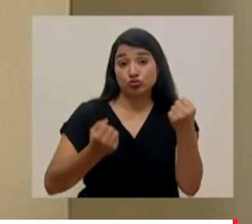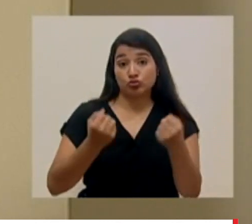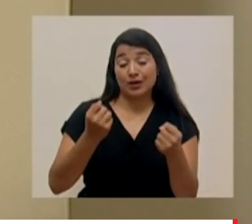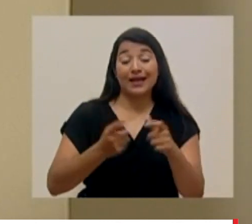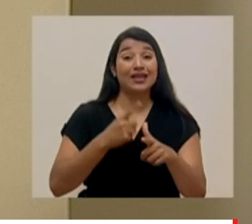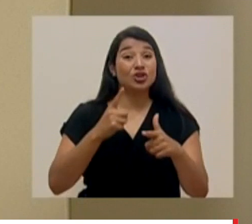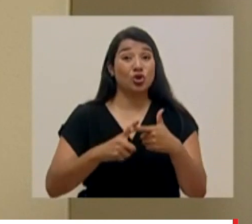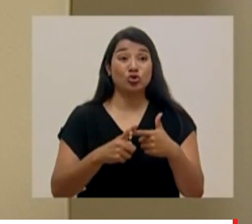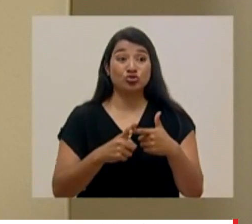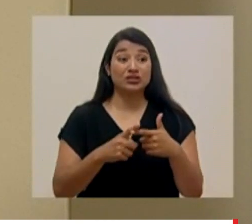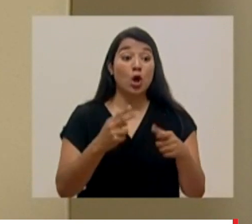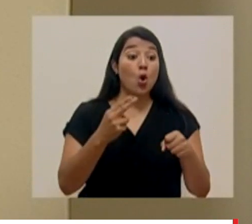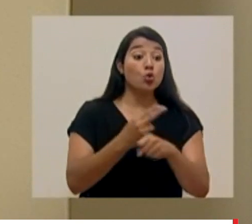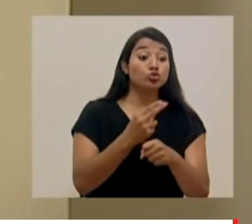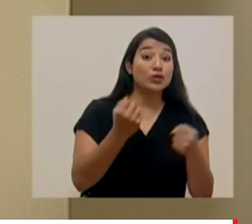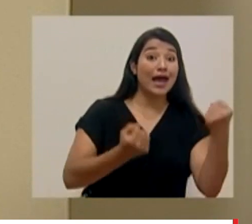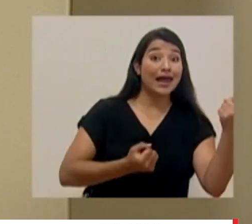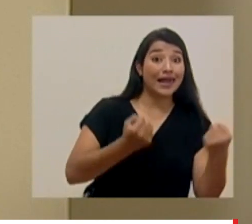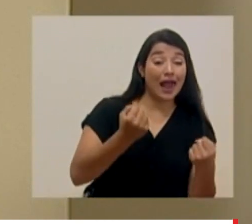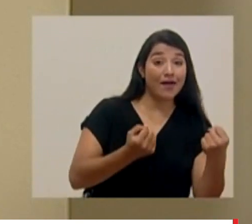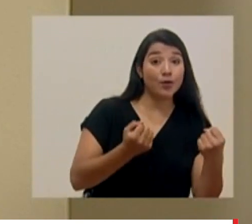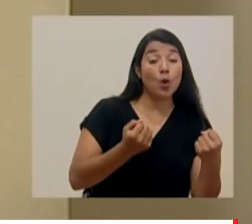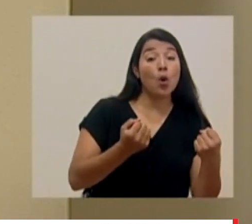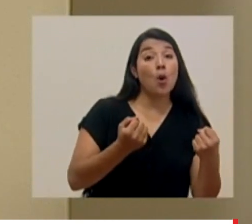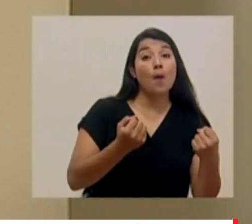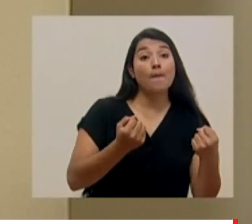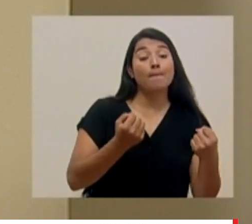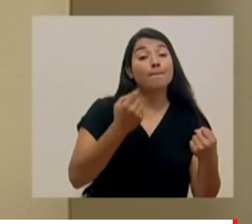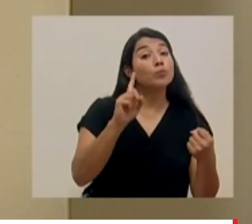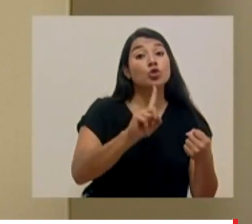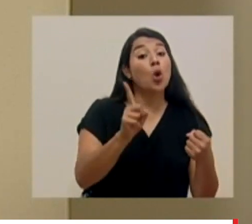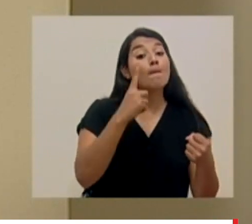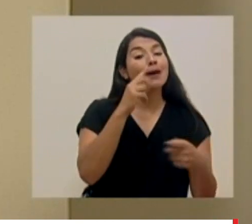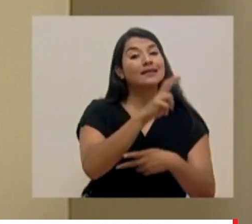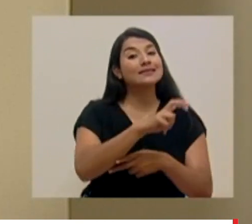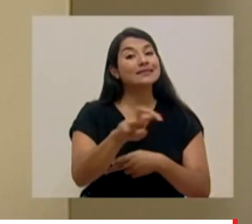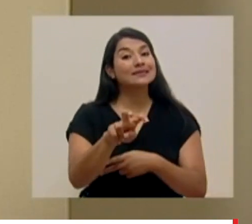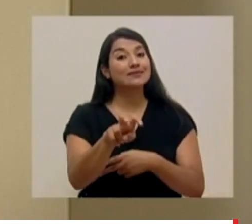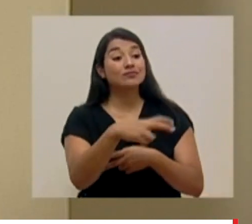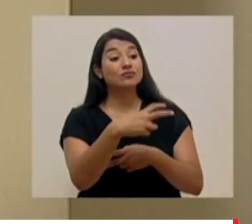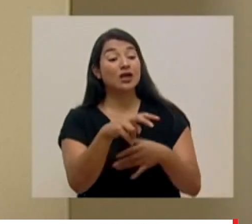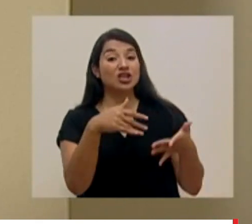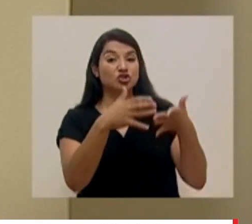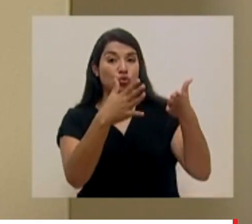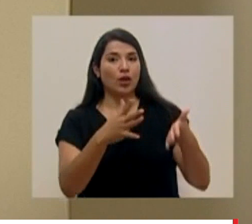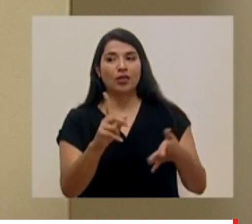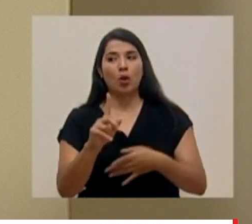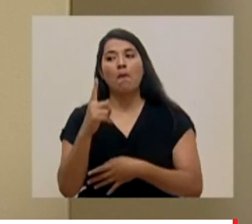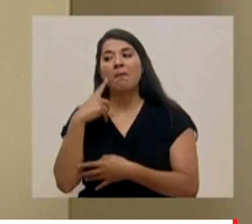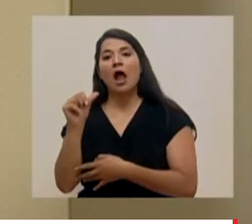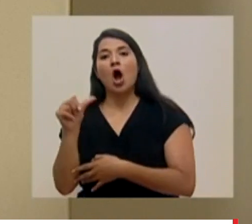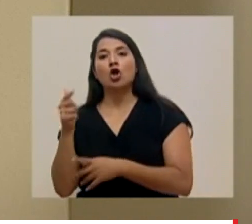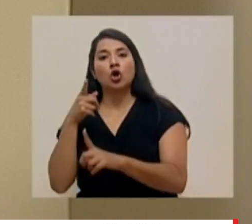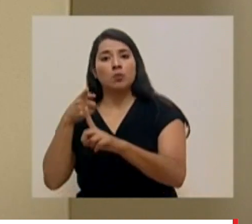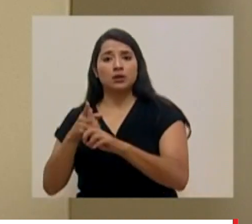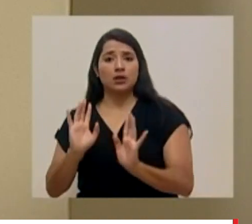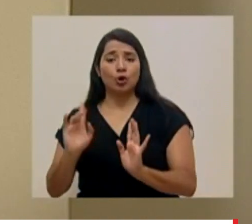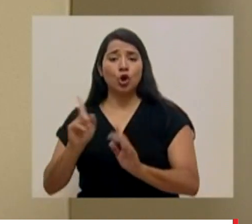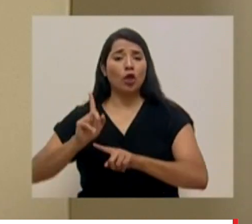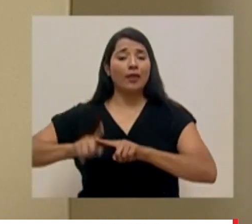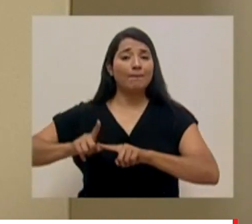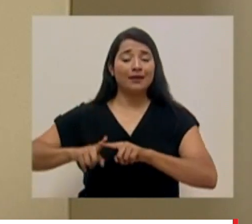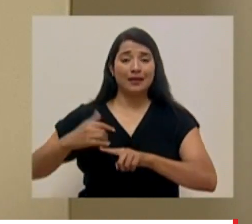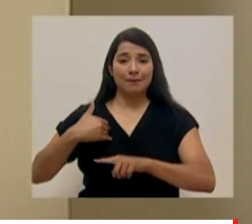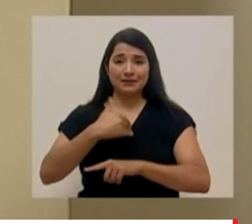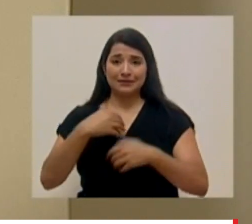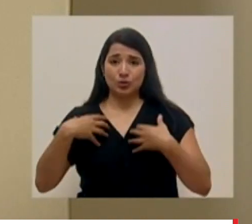uso para otros fines que no sea transporte de estudiantes no está en la potestad del Ministerio de Salud cambiarlo. Y me refiero también de una vez al punto